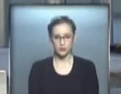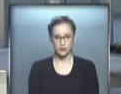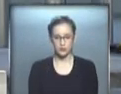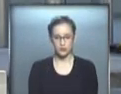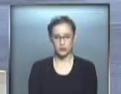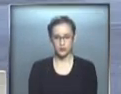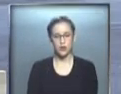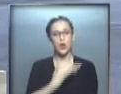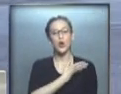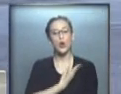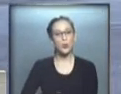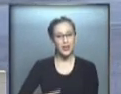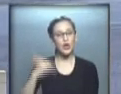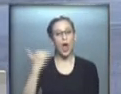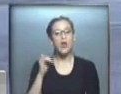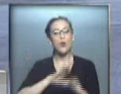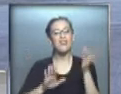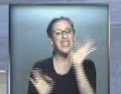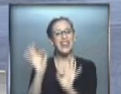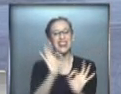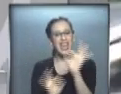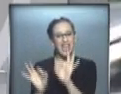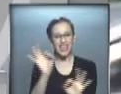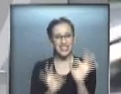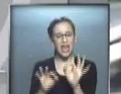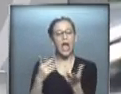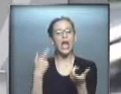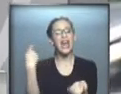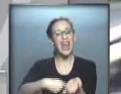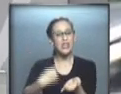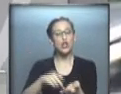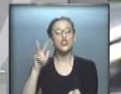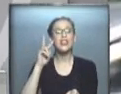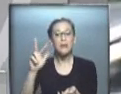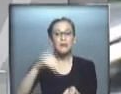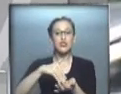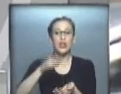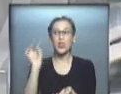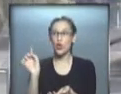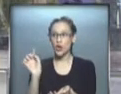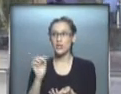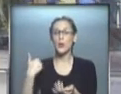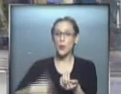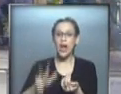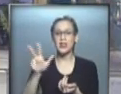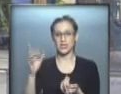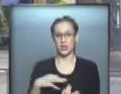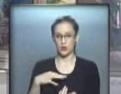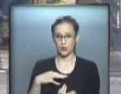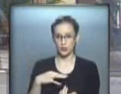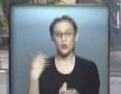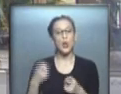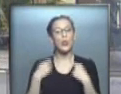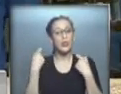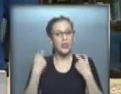acordaron una nueva estrategia de créditos por tres mil millones de dólares para los próximos tres años estarán destinados